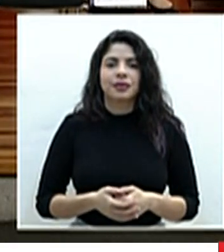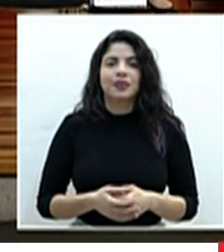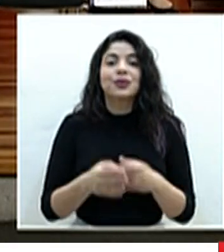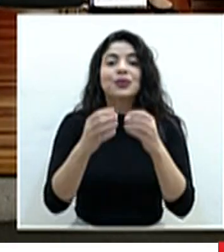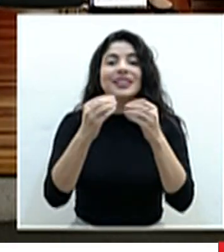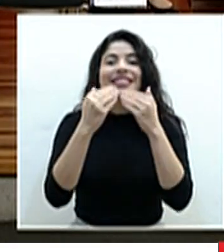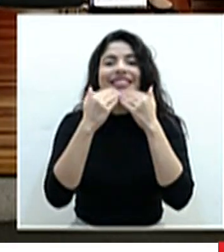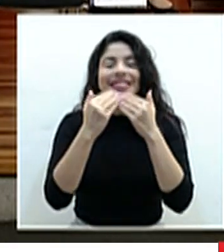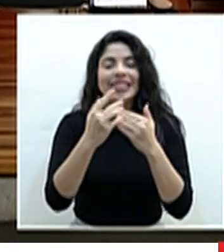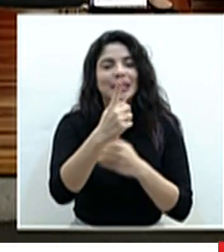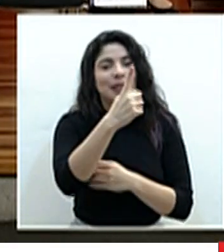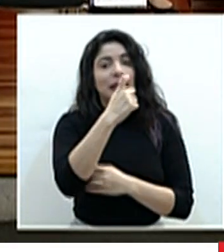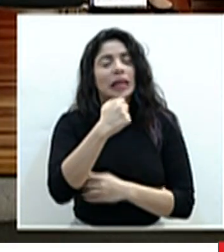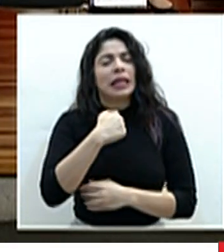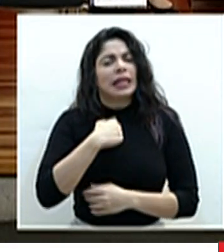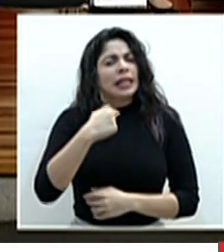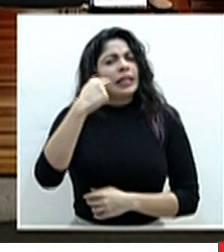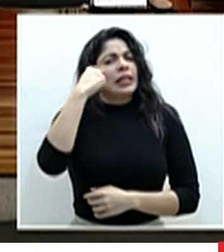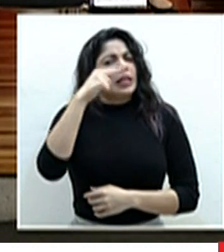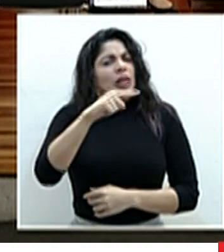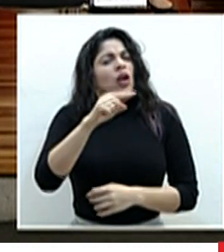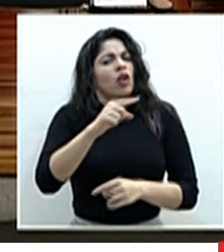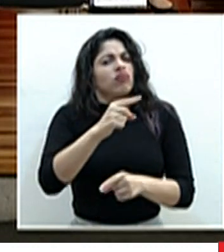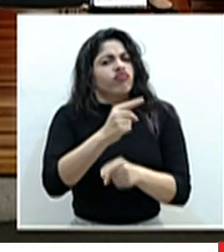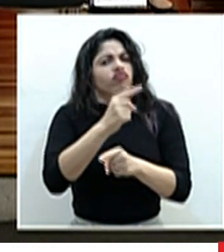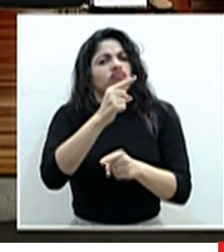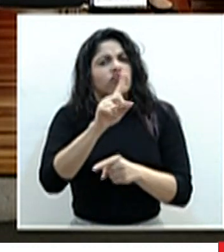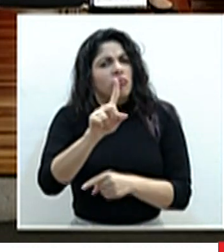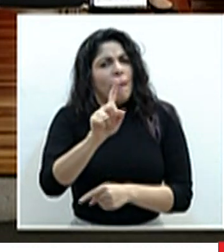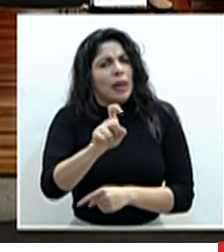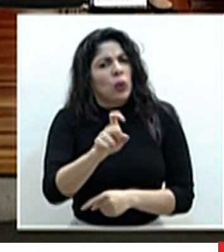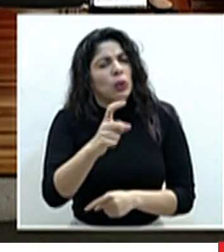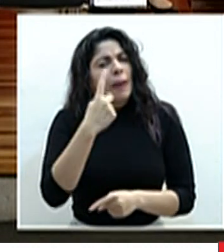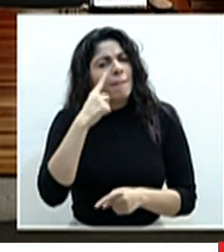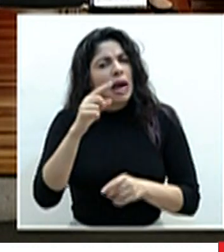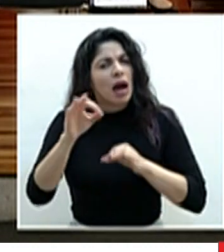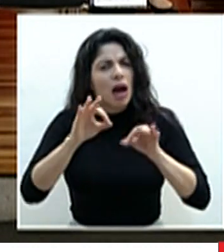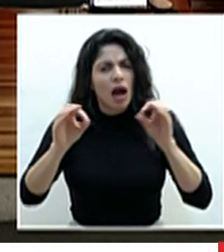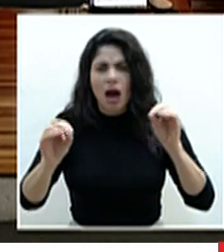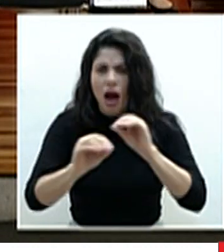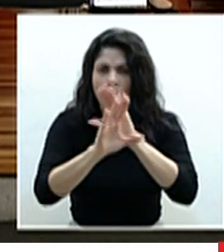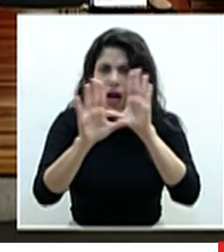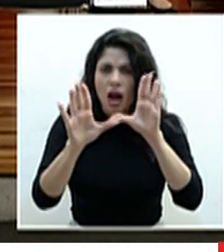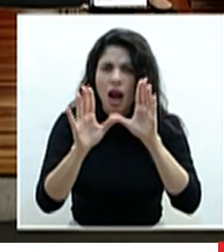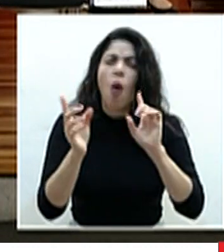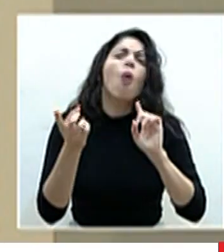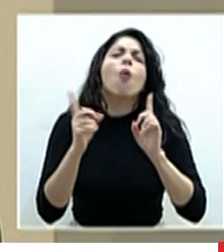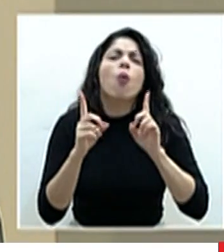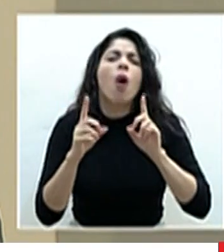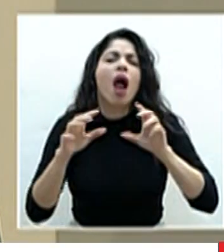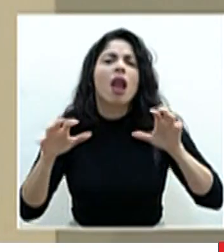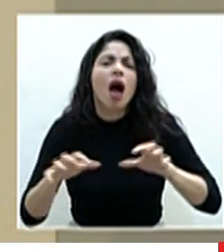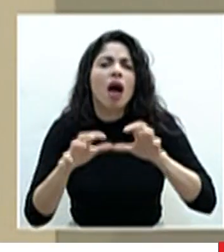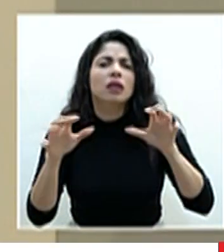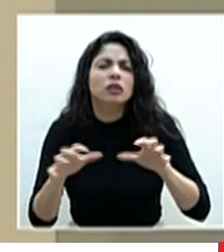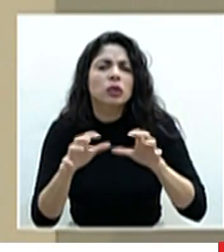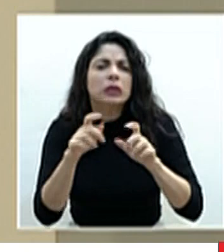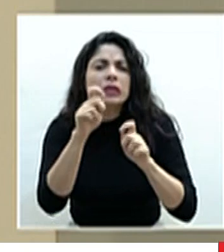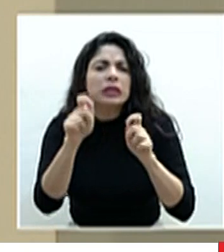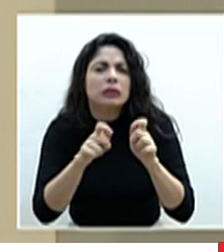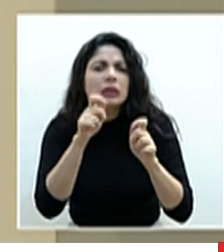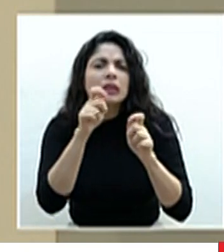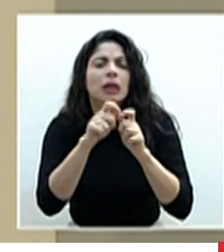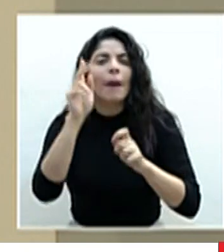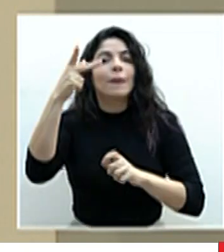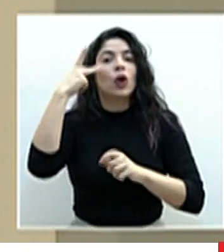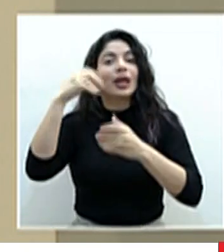Muchas gracias por la pregunta. Me parece que es muy pertinente para tal vez clarificar cuáles son las acciones concretas que en materia de